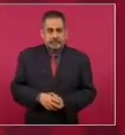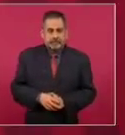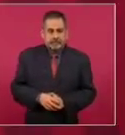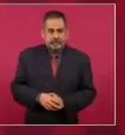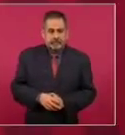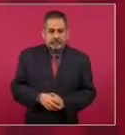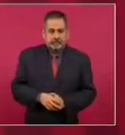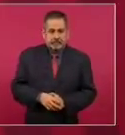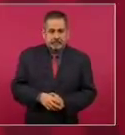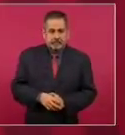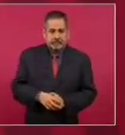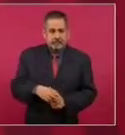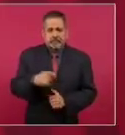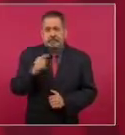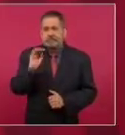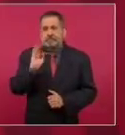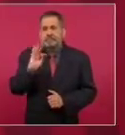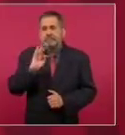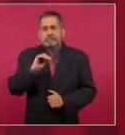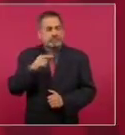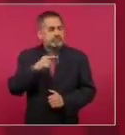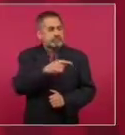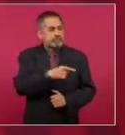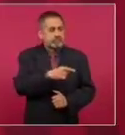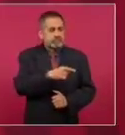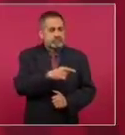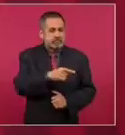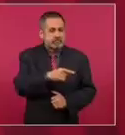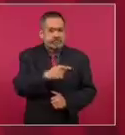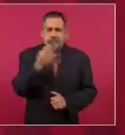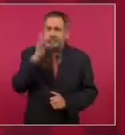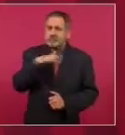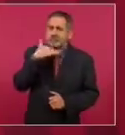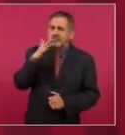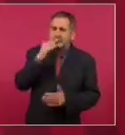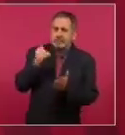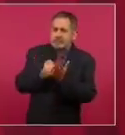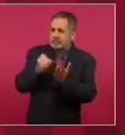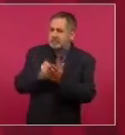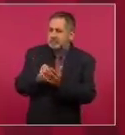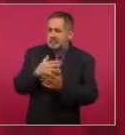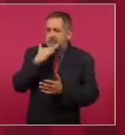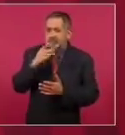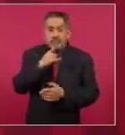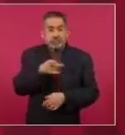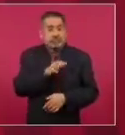si se facilita el fraude fiscal,